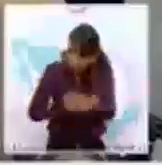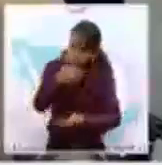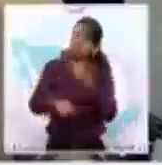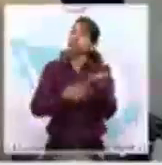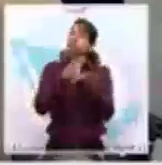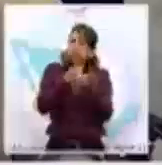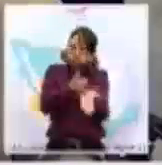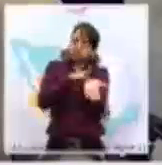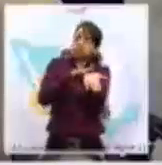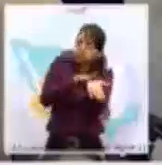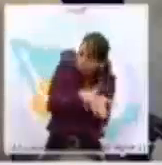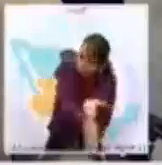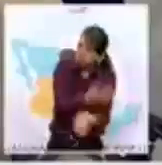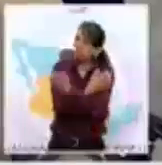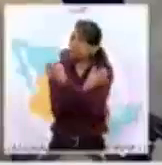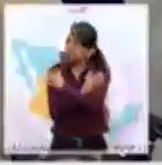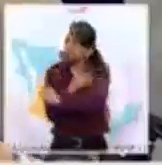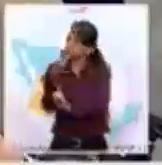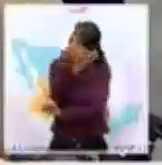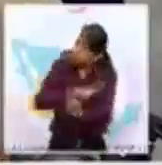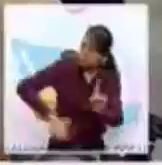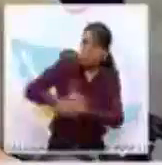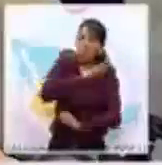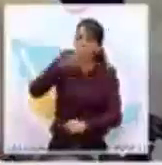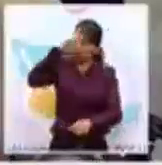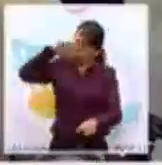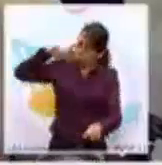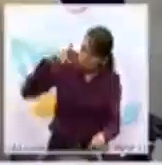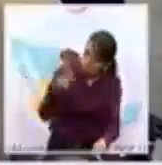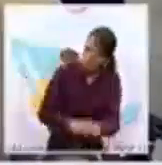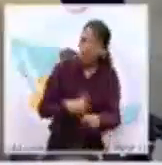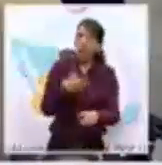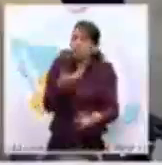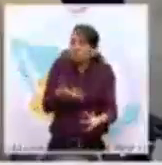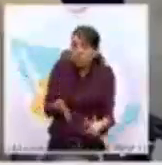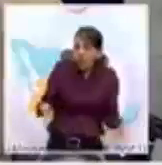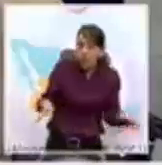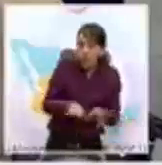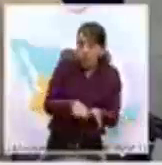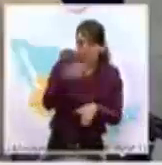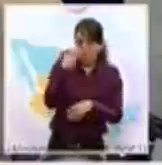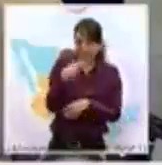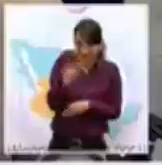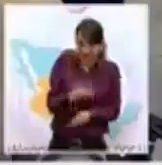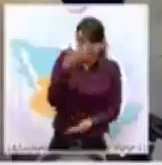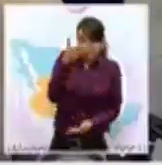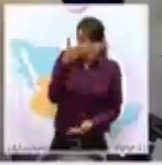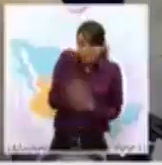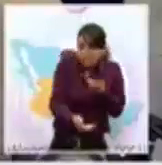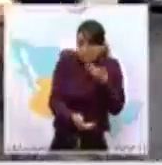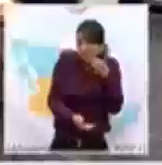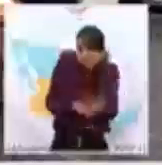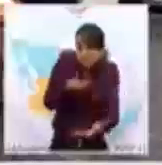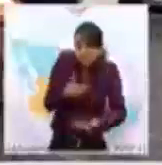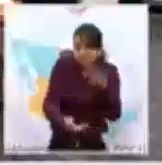educativo, de modelos culturales que permitan precisamente ir generando estos procesos de